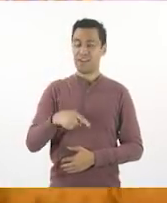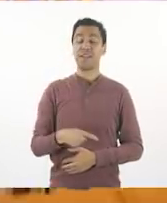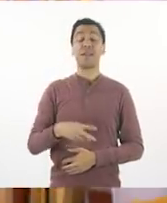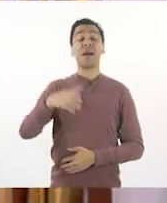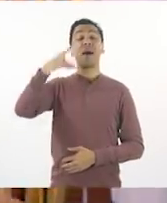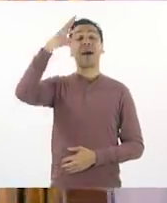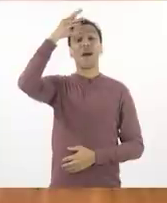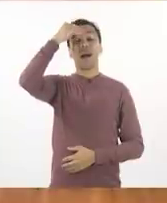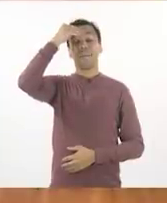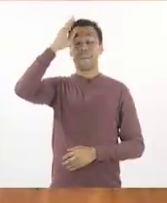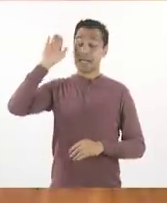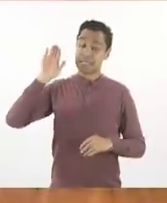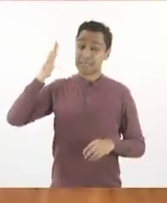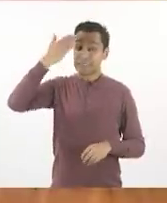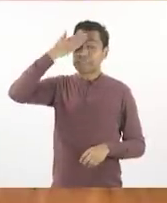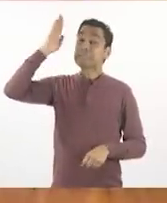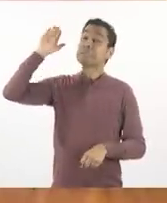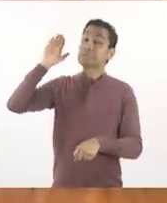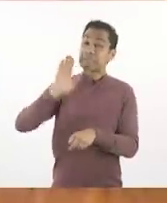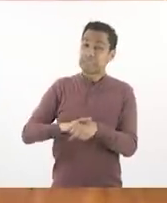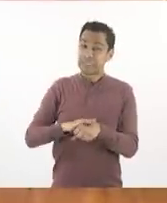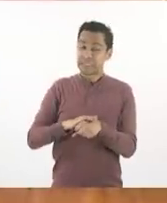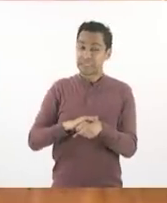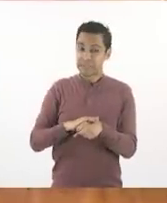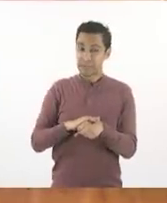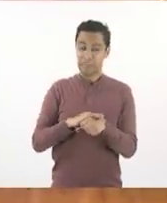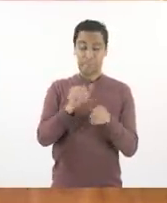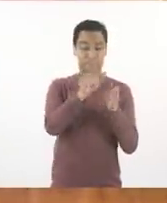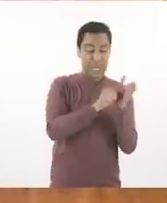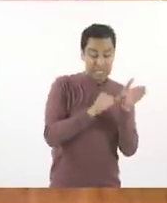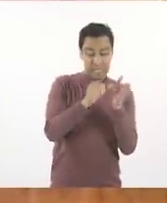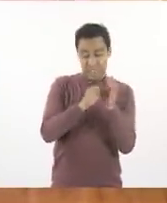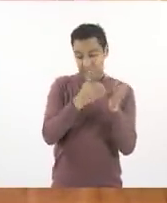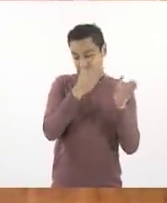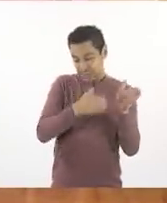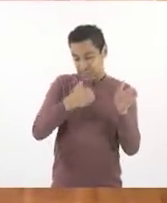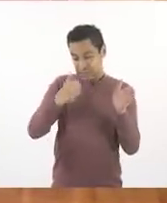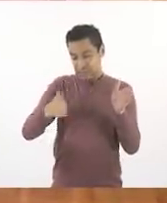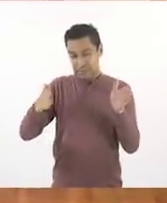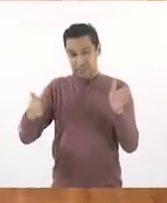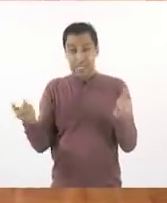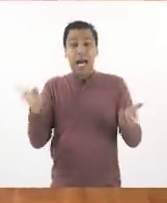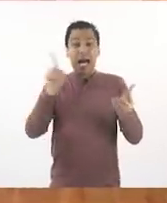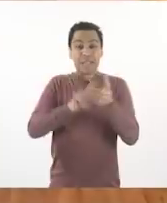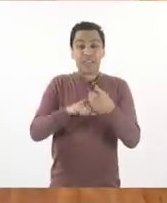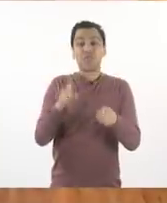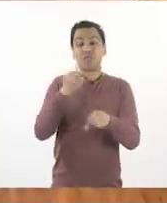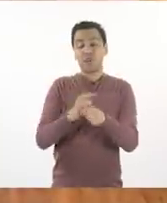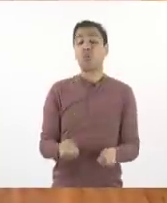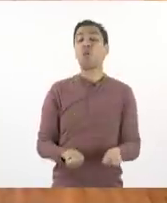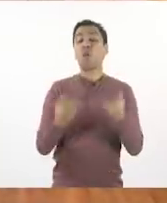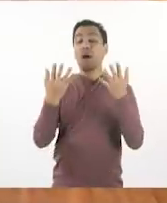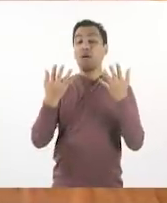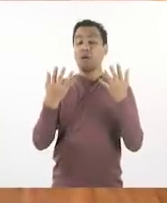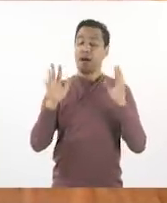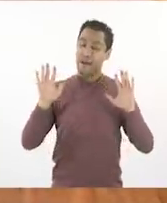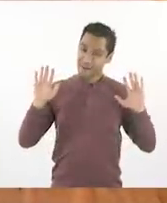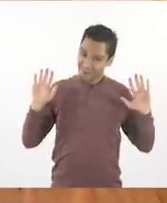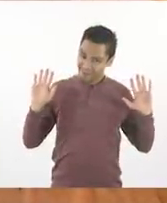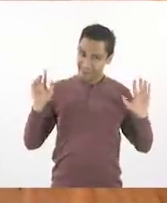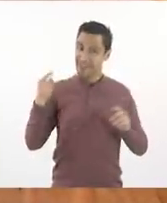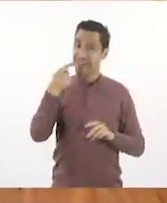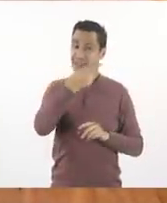Va a recordar cuántos días tiene cada mes. Entonces, yo voy